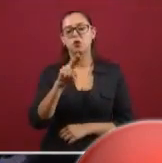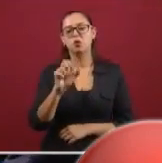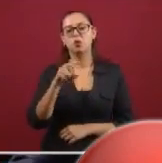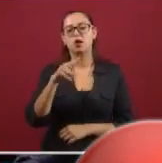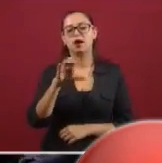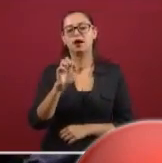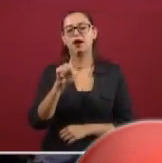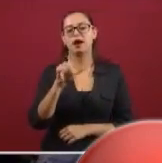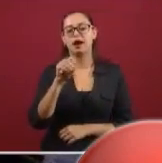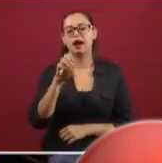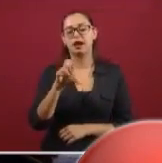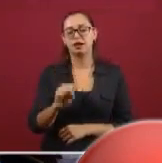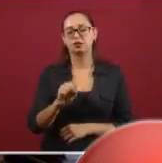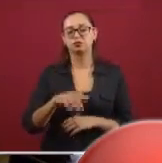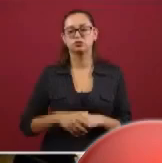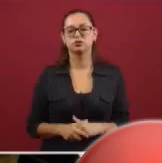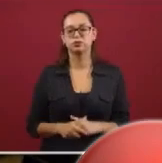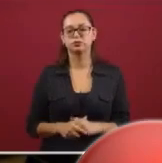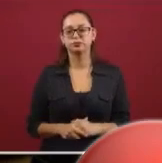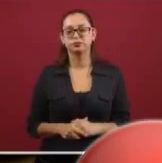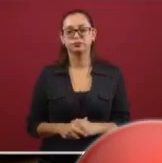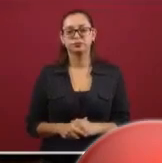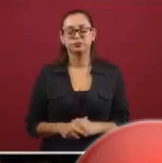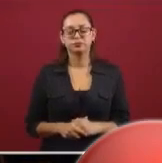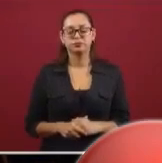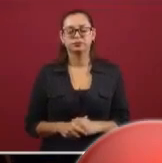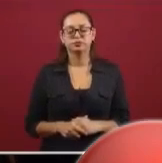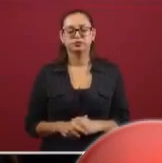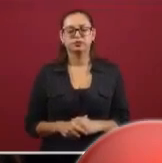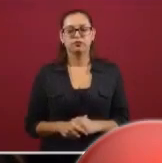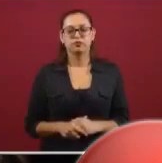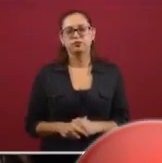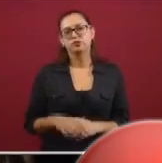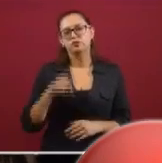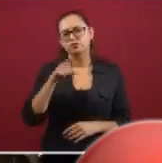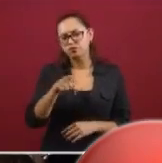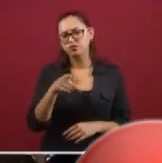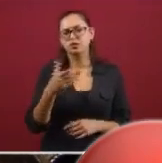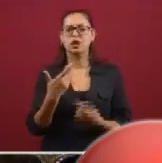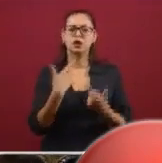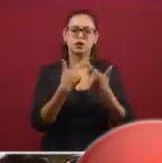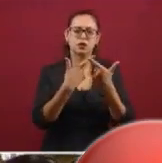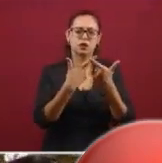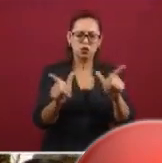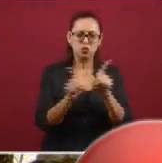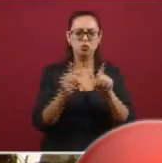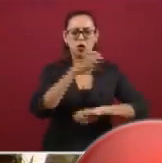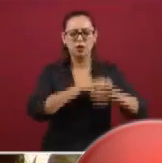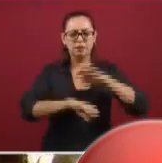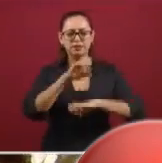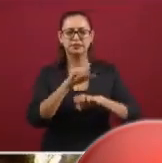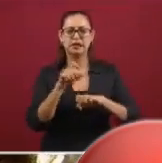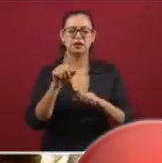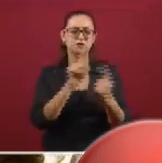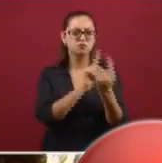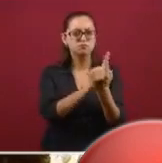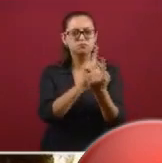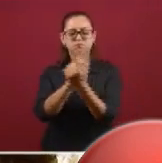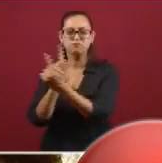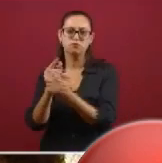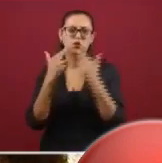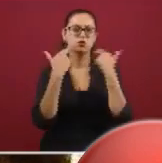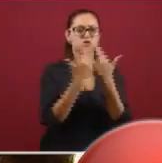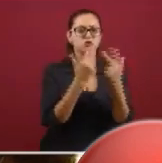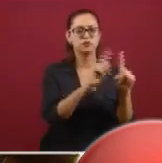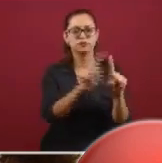Expoc. En las últimas reuniones que usted ha sostenido con grupos empresariales, ¿les ha ratificado que el país debe crecer